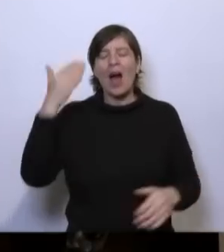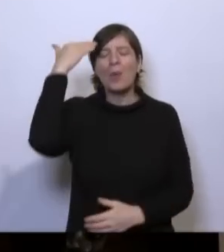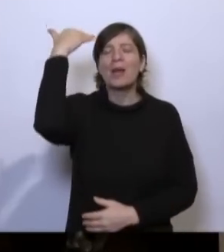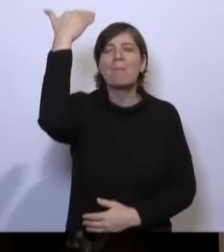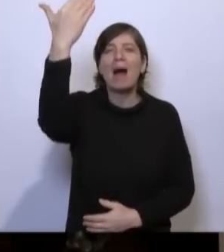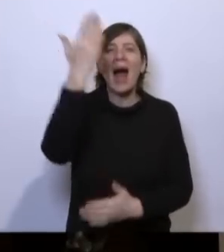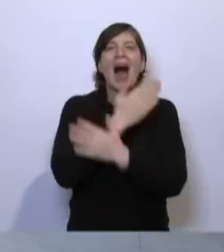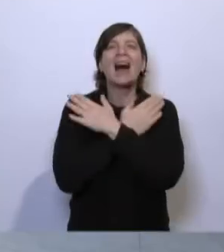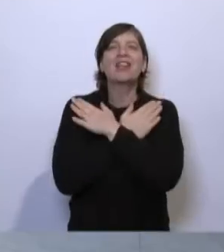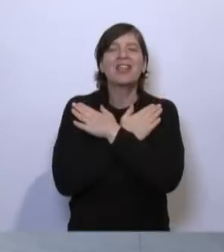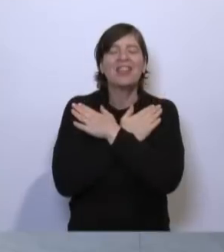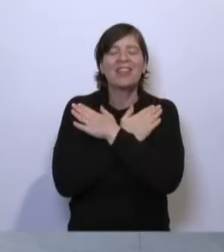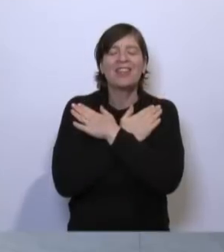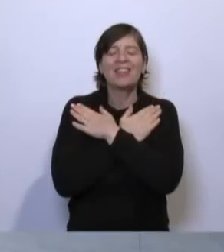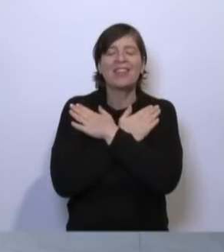Ave